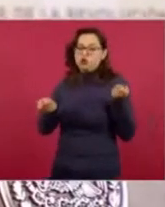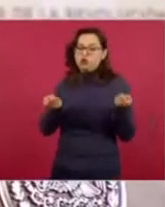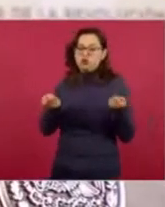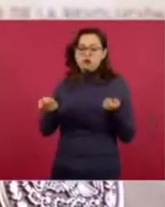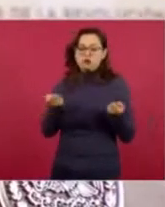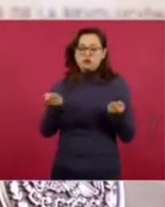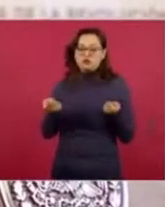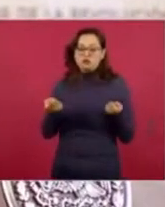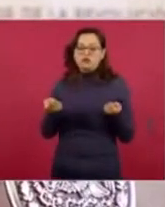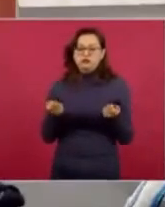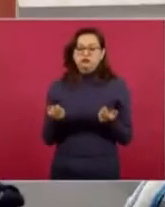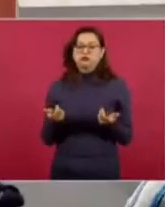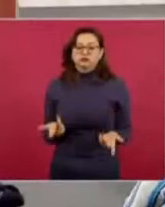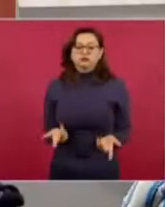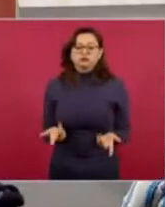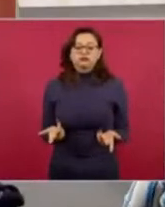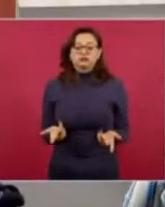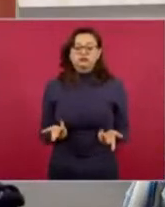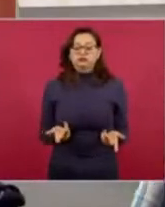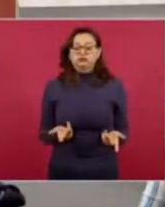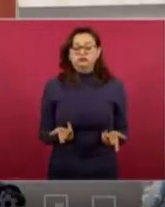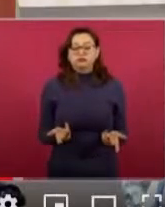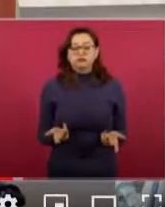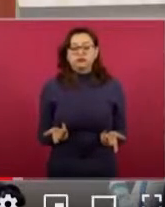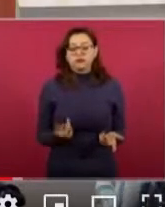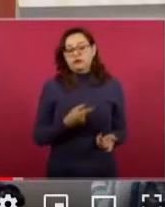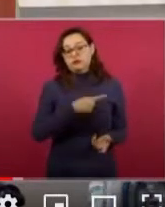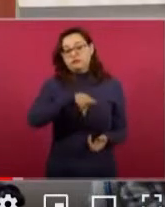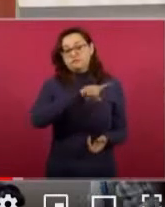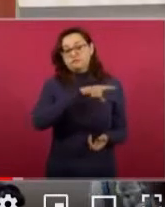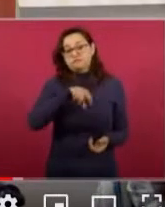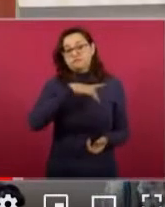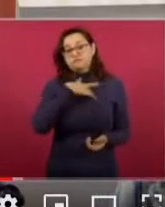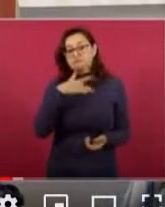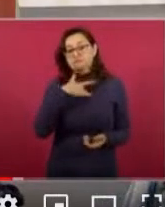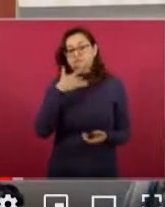los que se sienten dueños del mundo